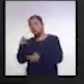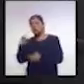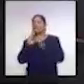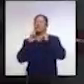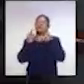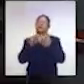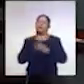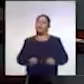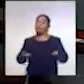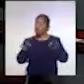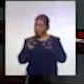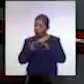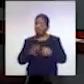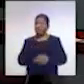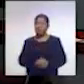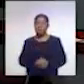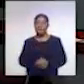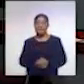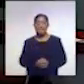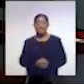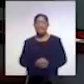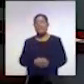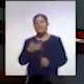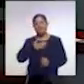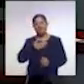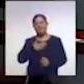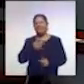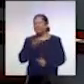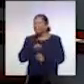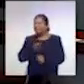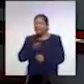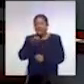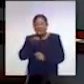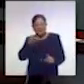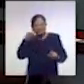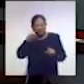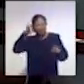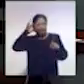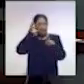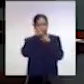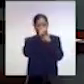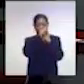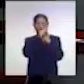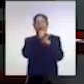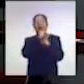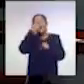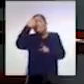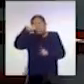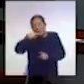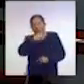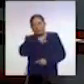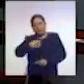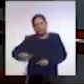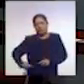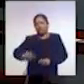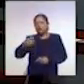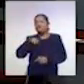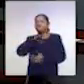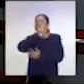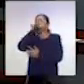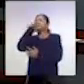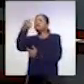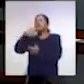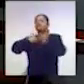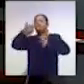importante. Y bueno, nosotros en este momento ese es el reto mayor. Bien. O sea, para los municipios buscar recursos, porque este año no tuvimos